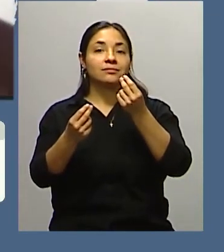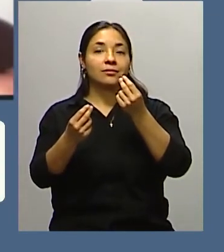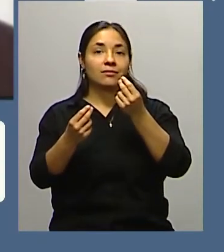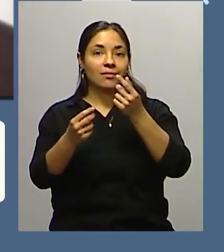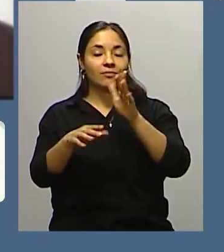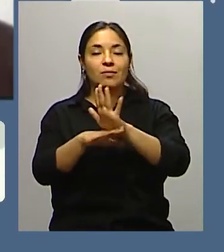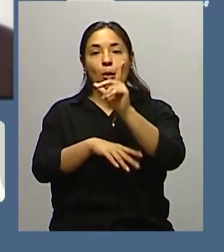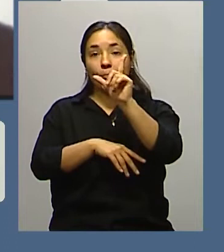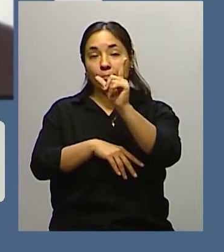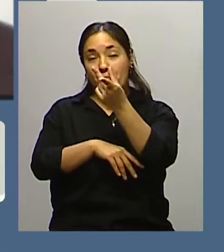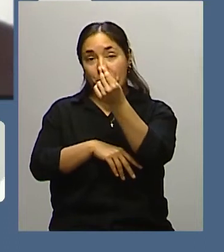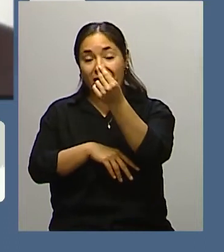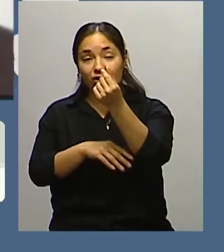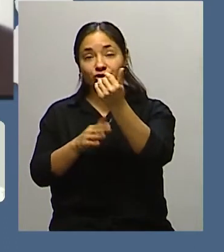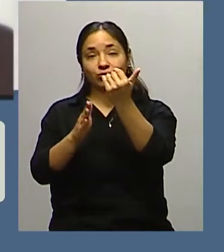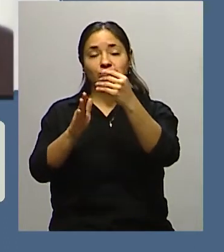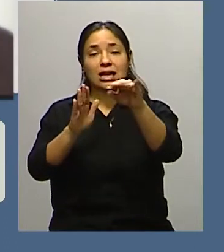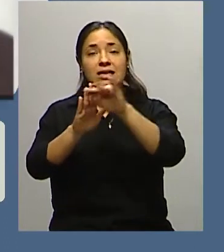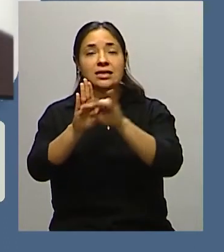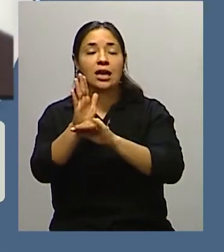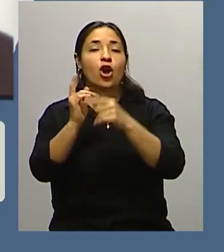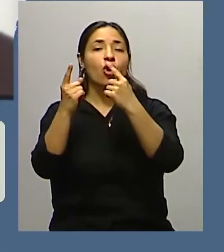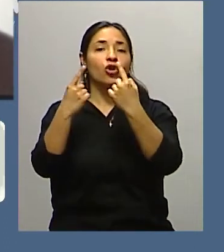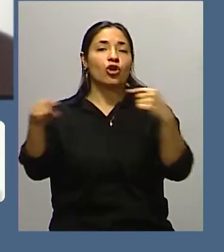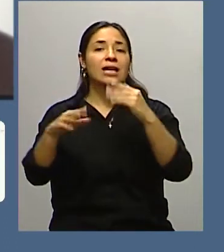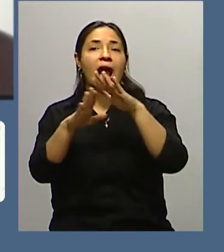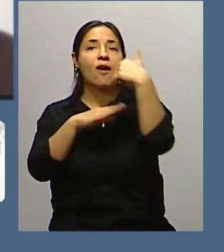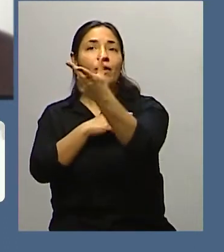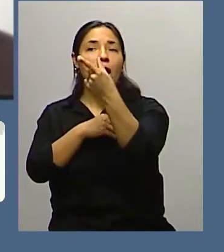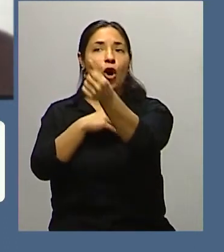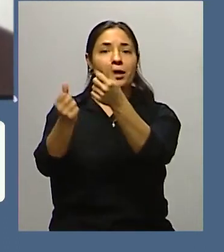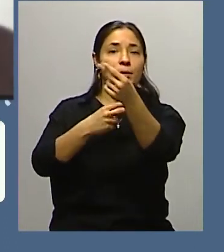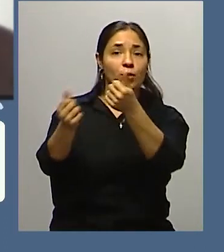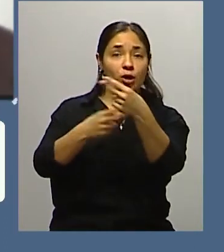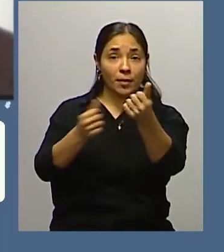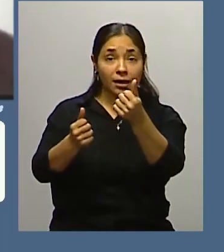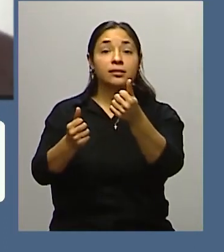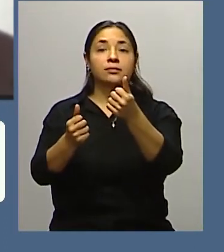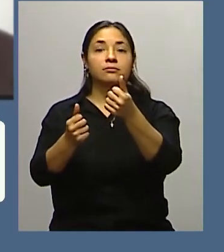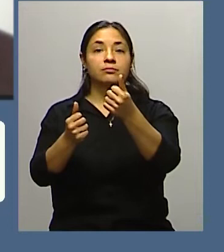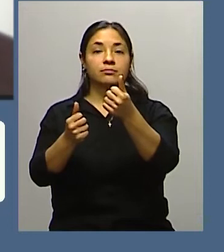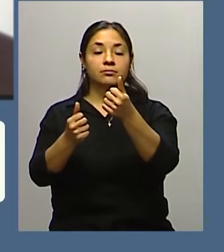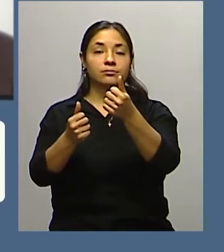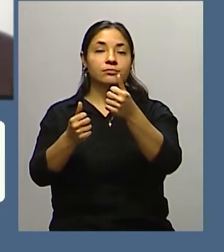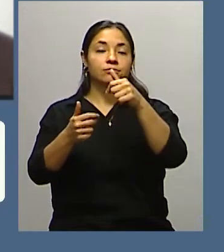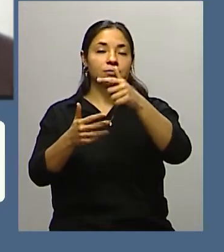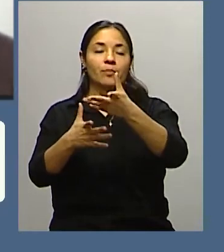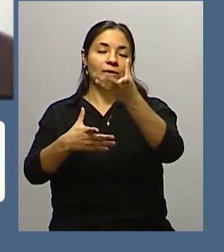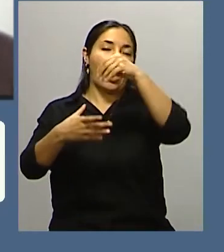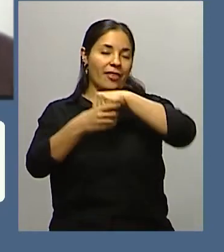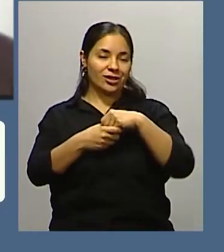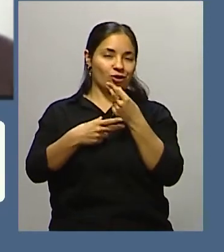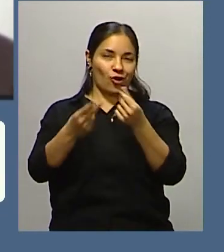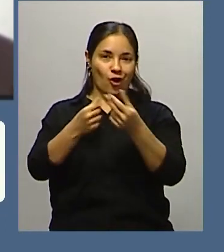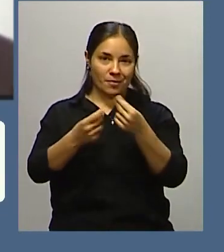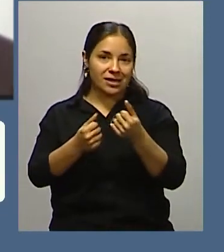los precios de los insumos importados. Básicamente, ellos importan básicamente